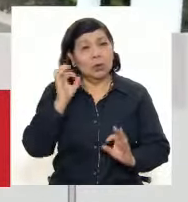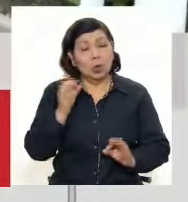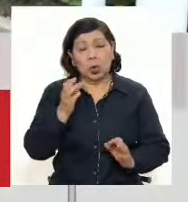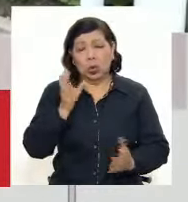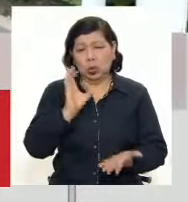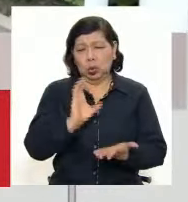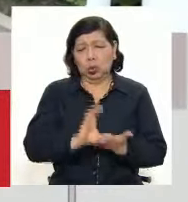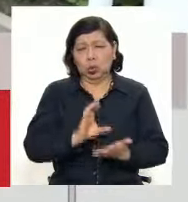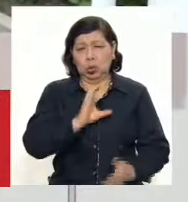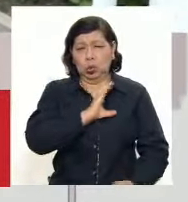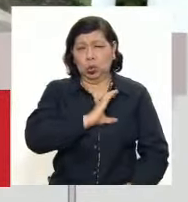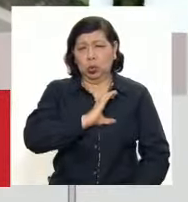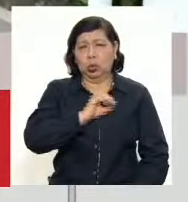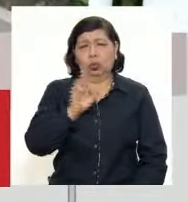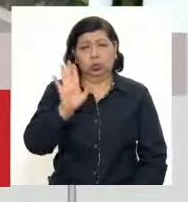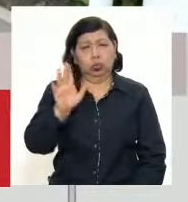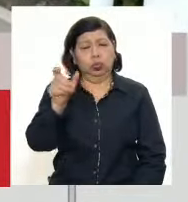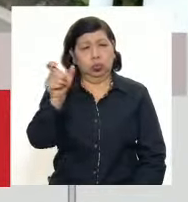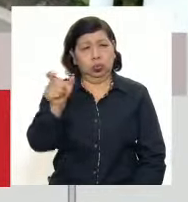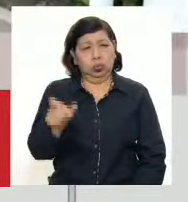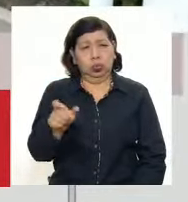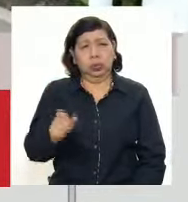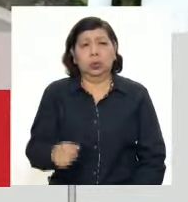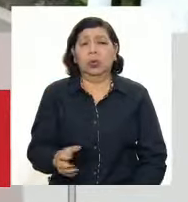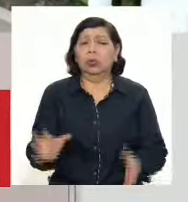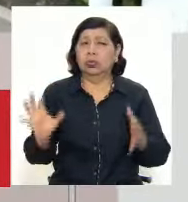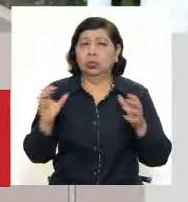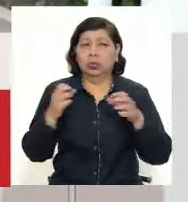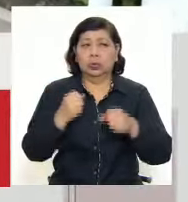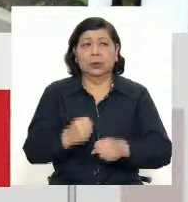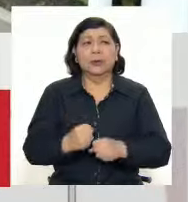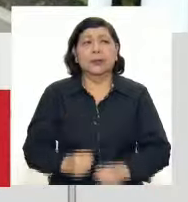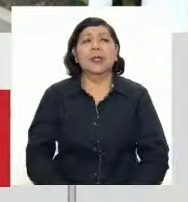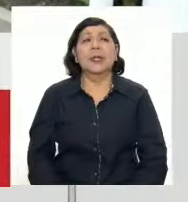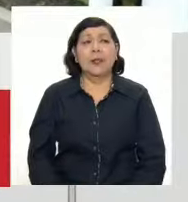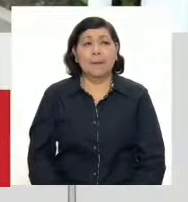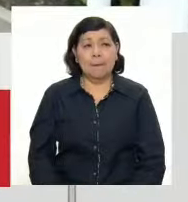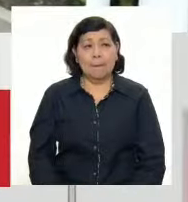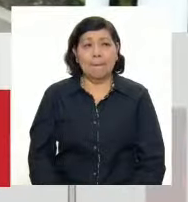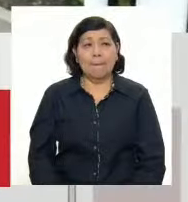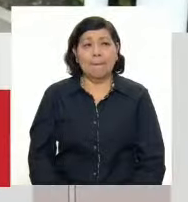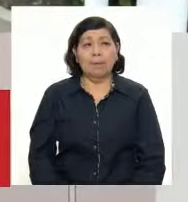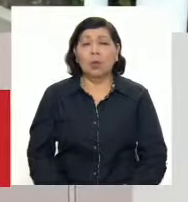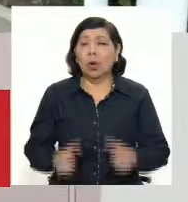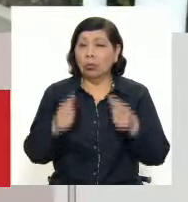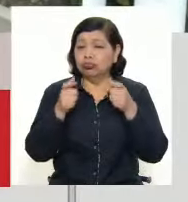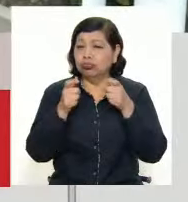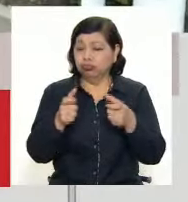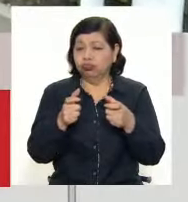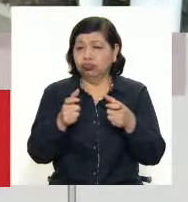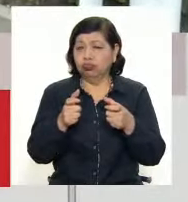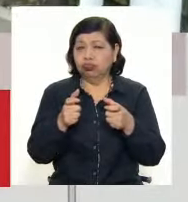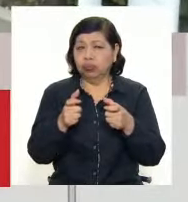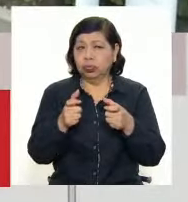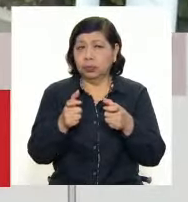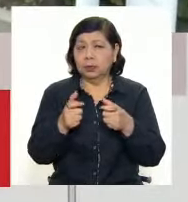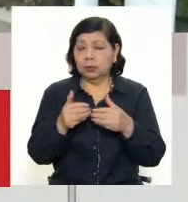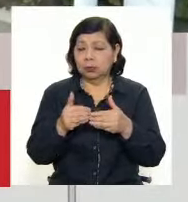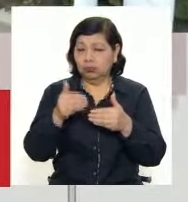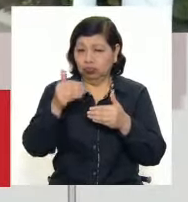carácter para afianzar un control a un